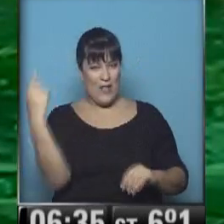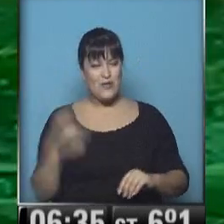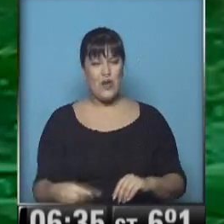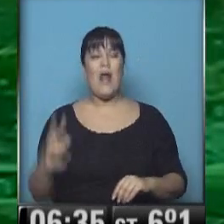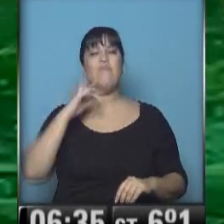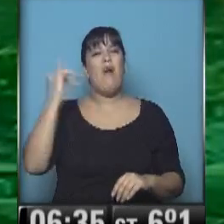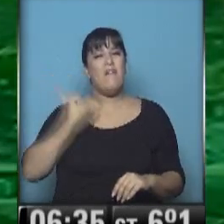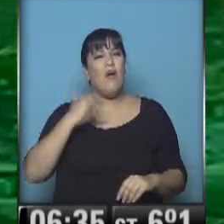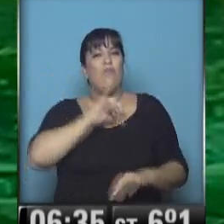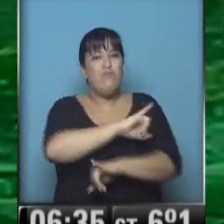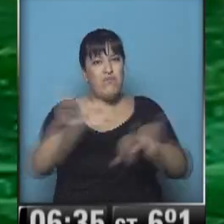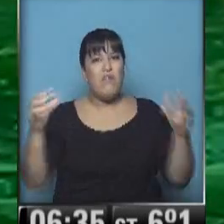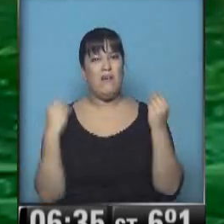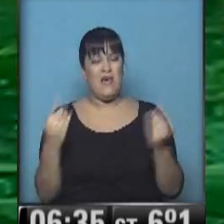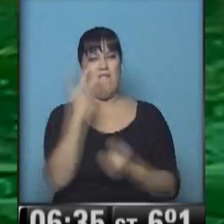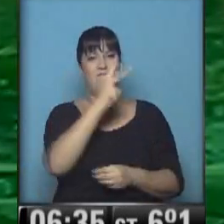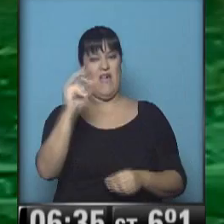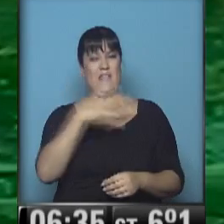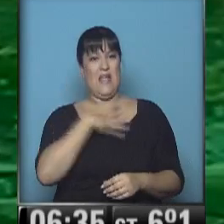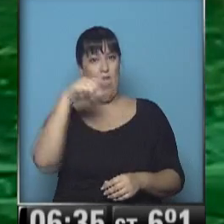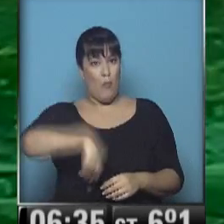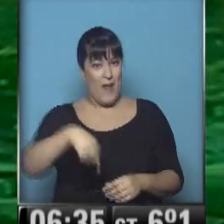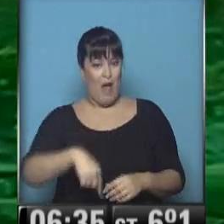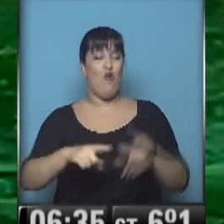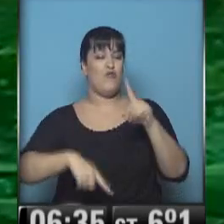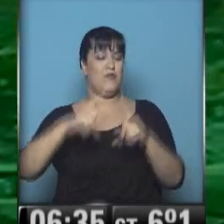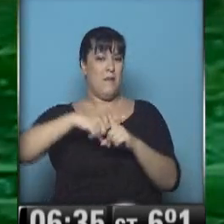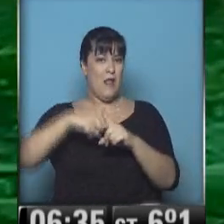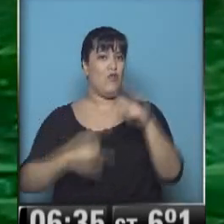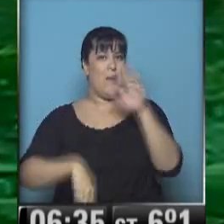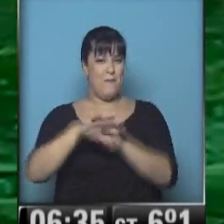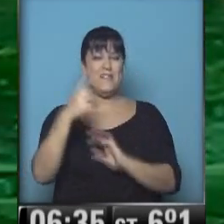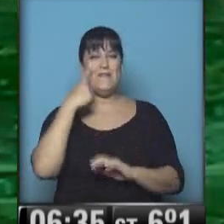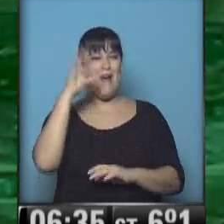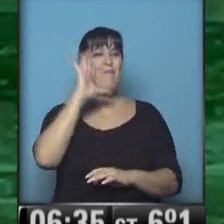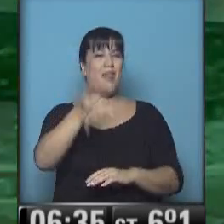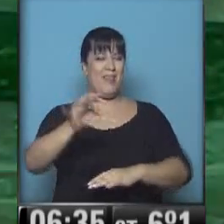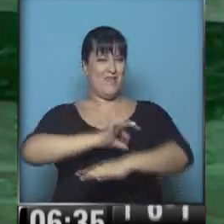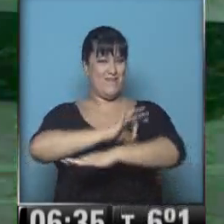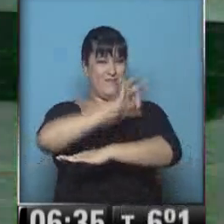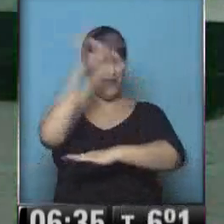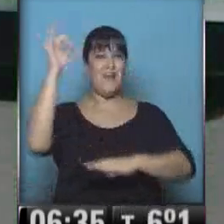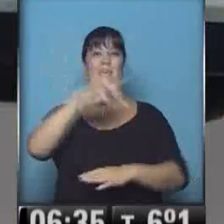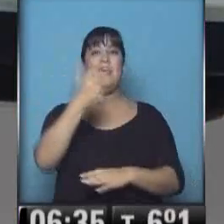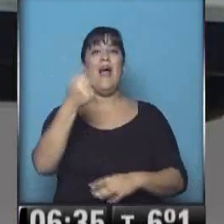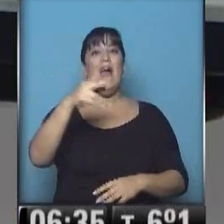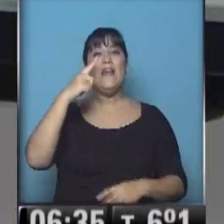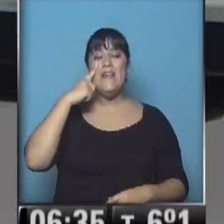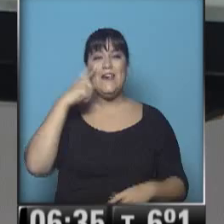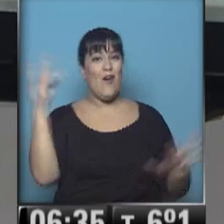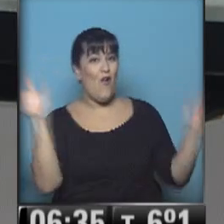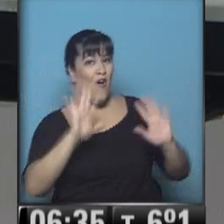indica 20 graditos y ya se ve clareando el amanecer. Cari.